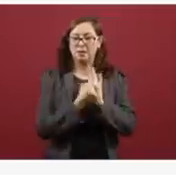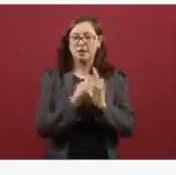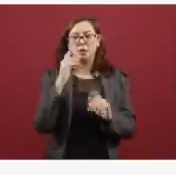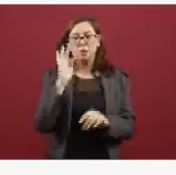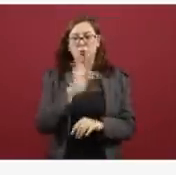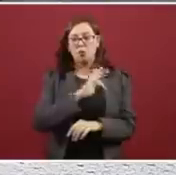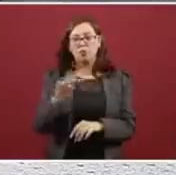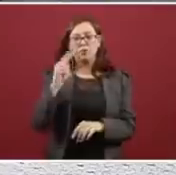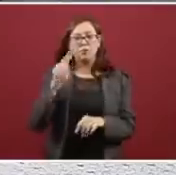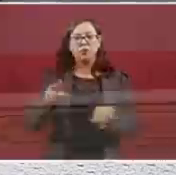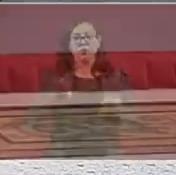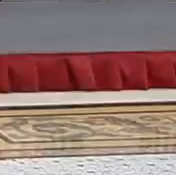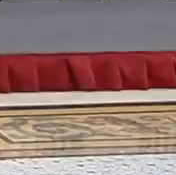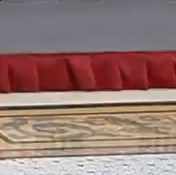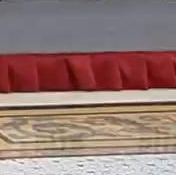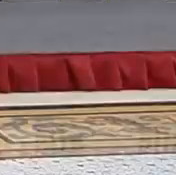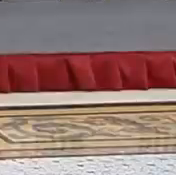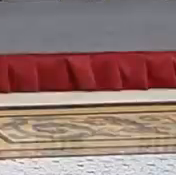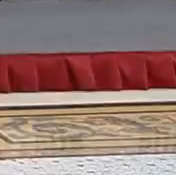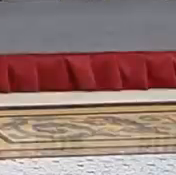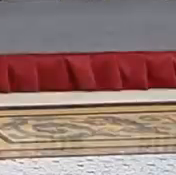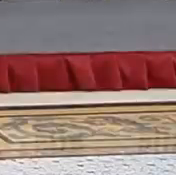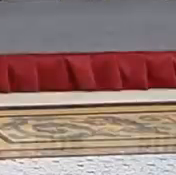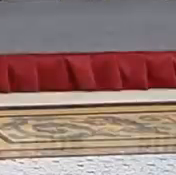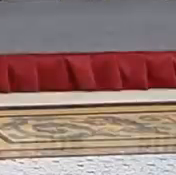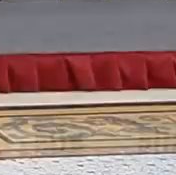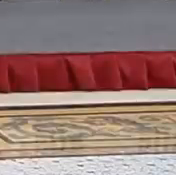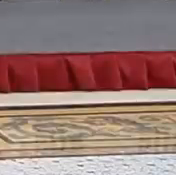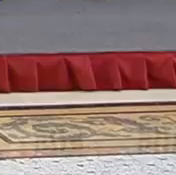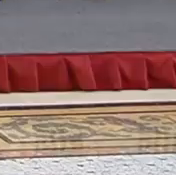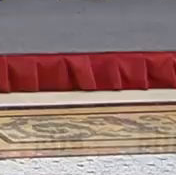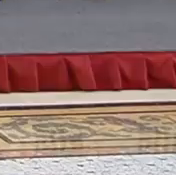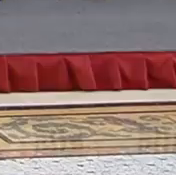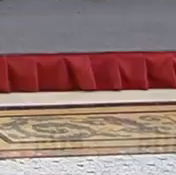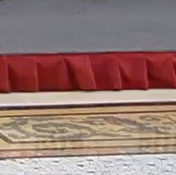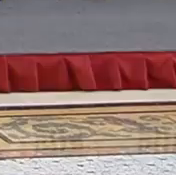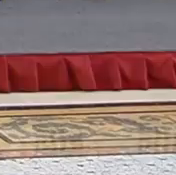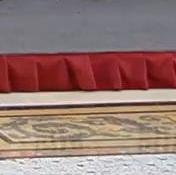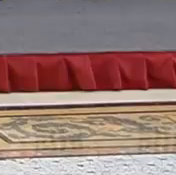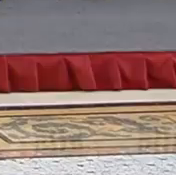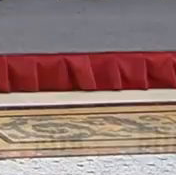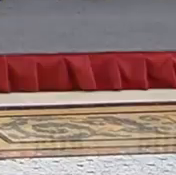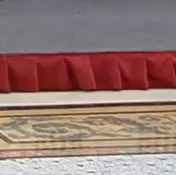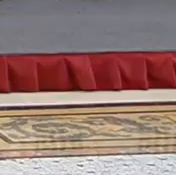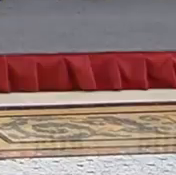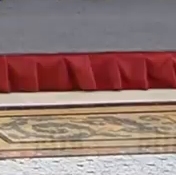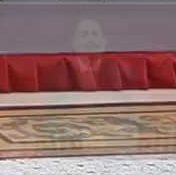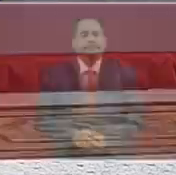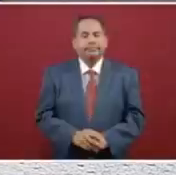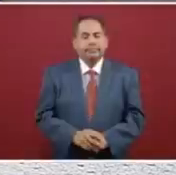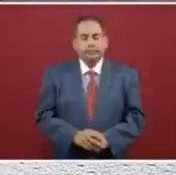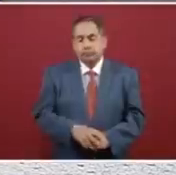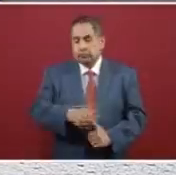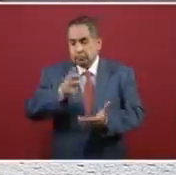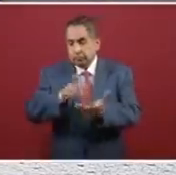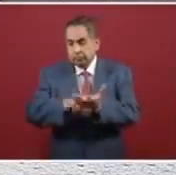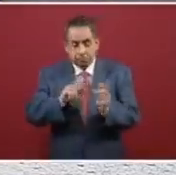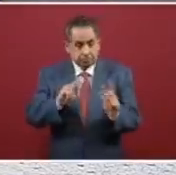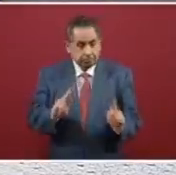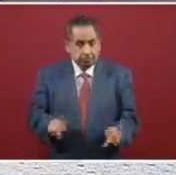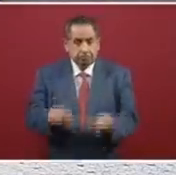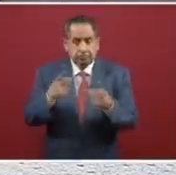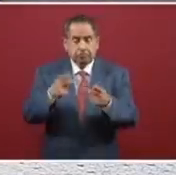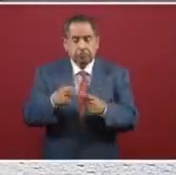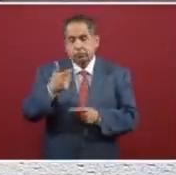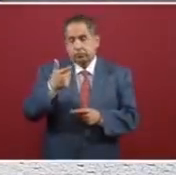estabilidad en el precio porque los promedios son en un universo más reducido con la misma dinámica el precio de venta al público